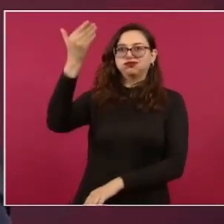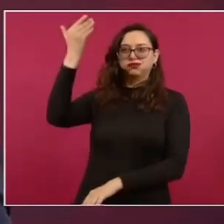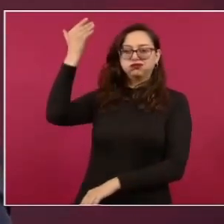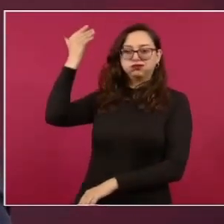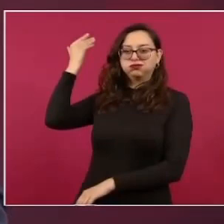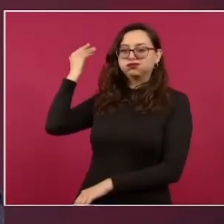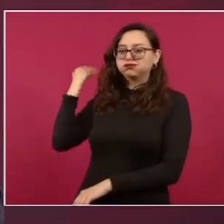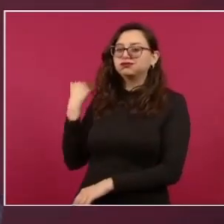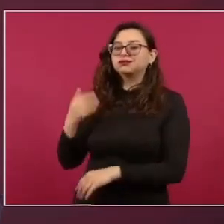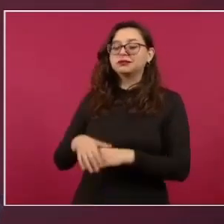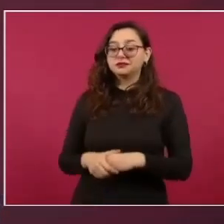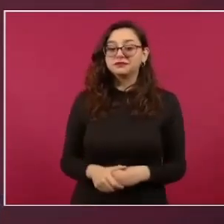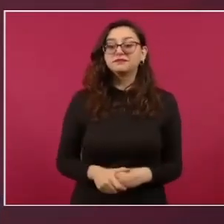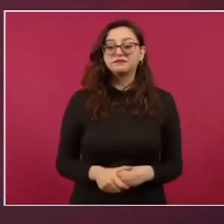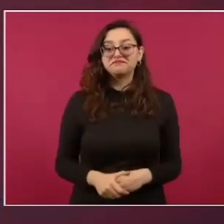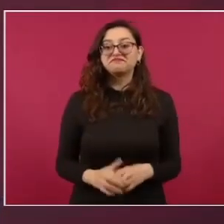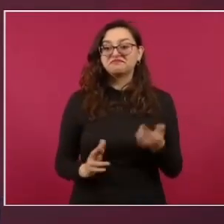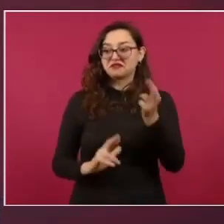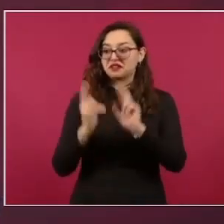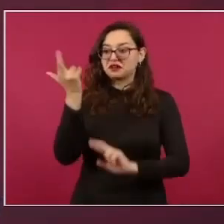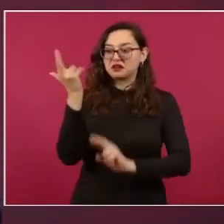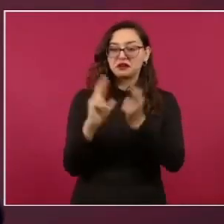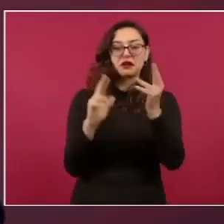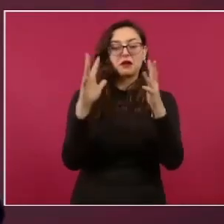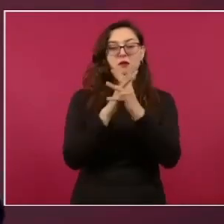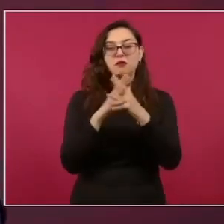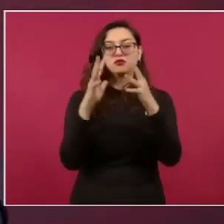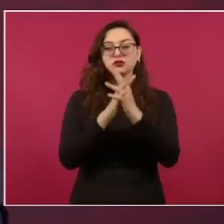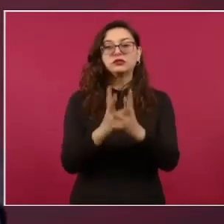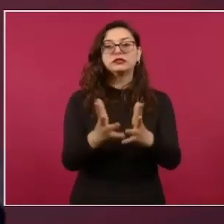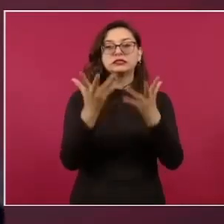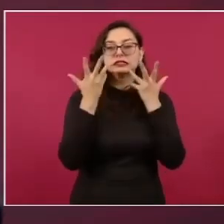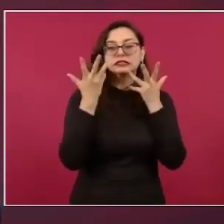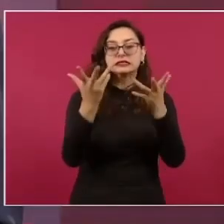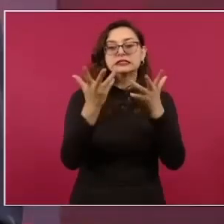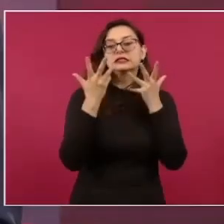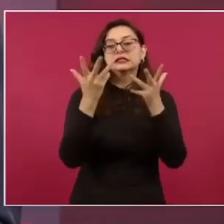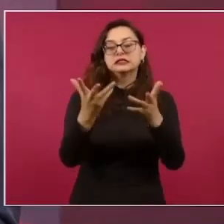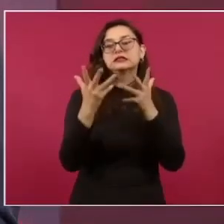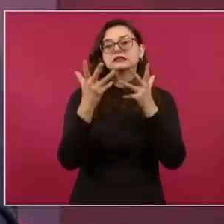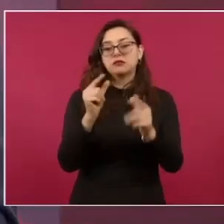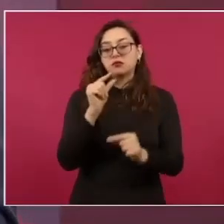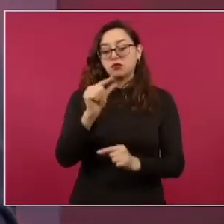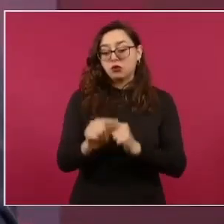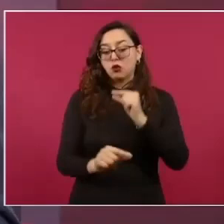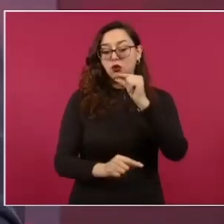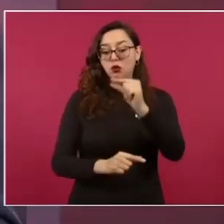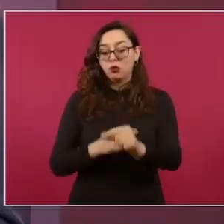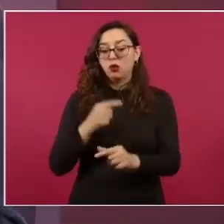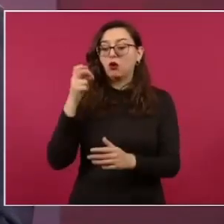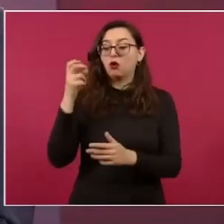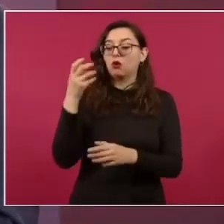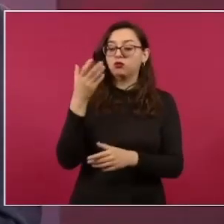revolución y la consolidación del México institucional, cuyo